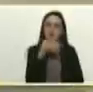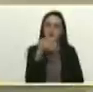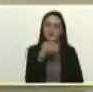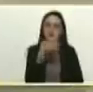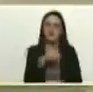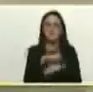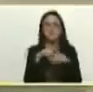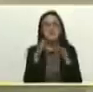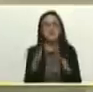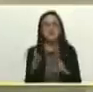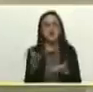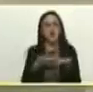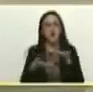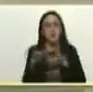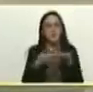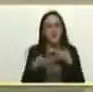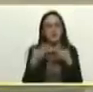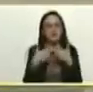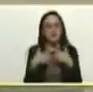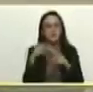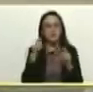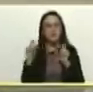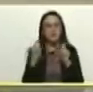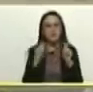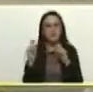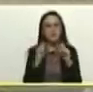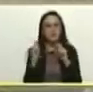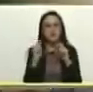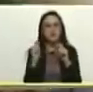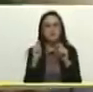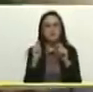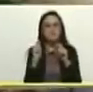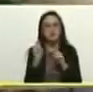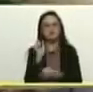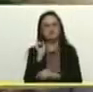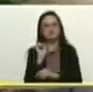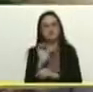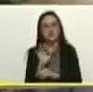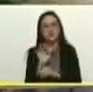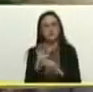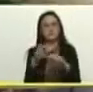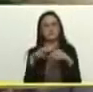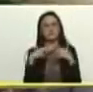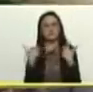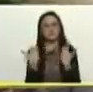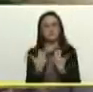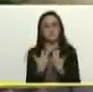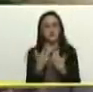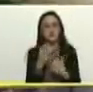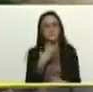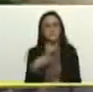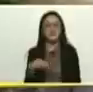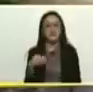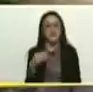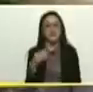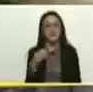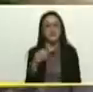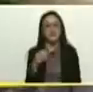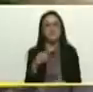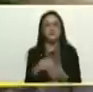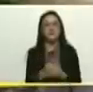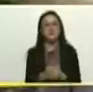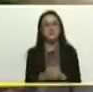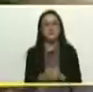ministro de Comercio, Industria y Turismo y enviado plenipotenciario del presidente Gustavo Petro para la